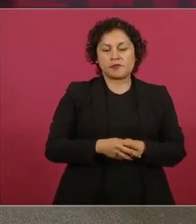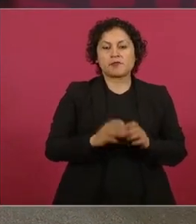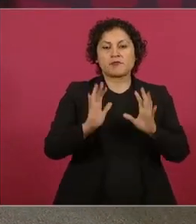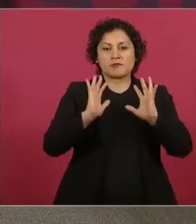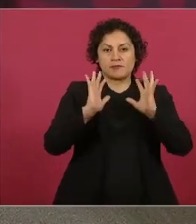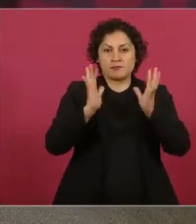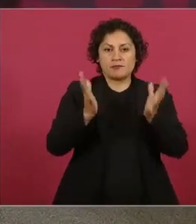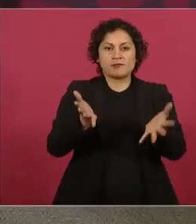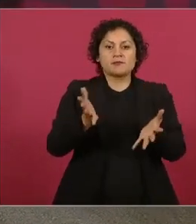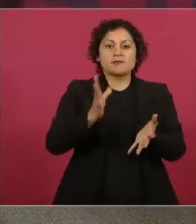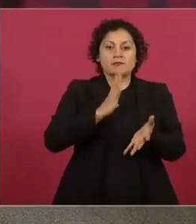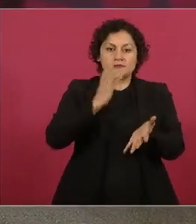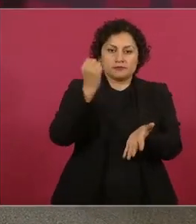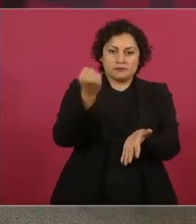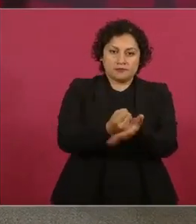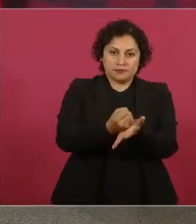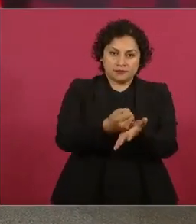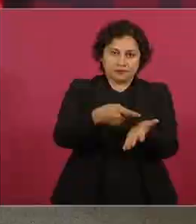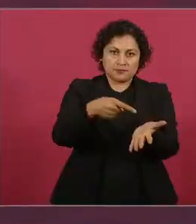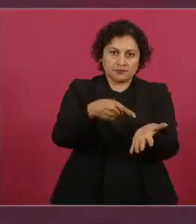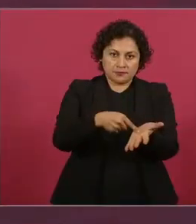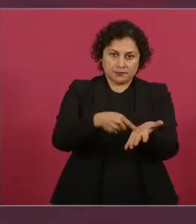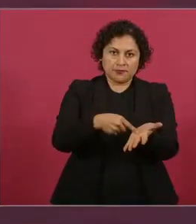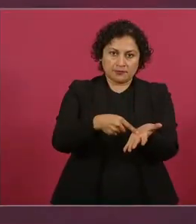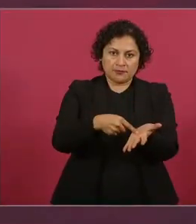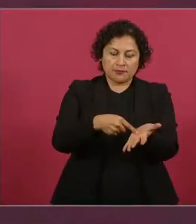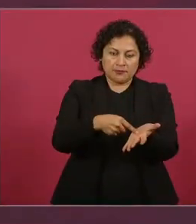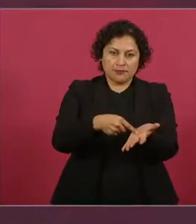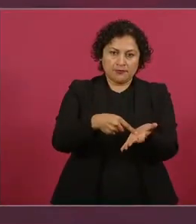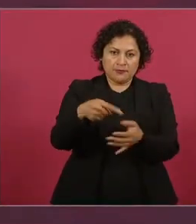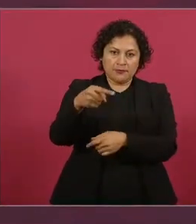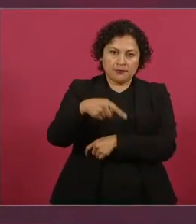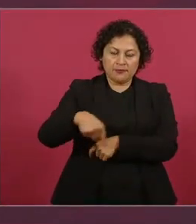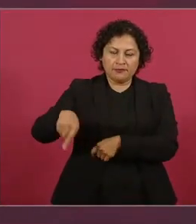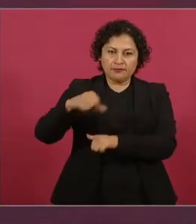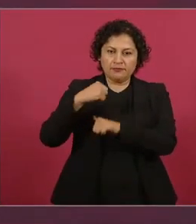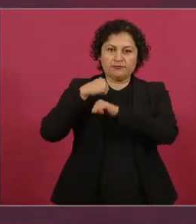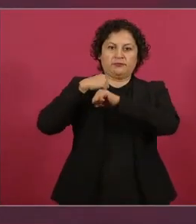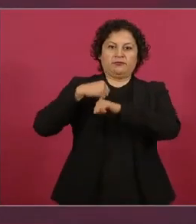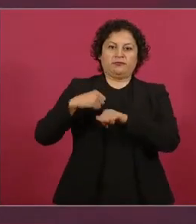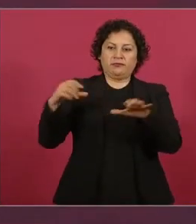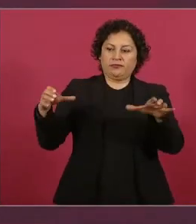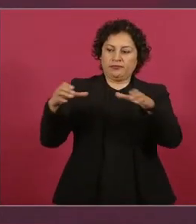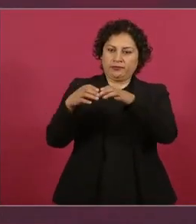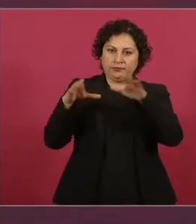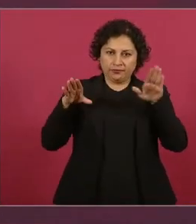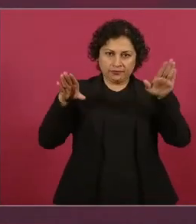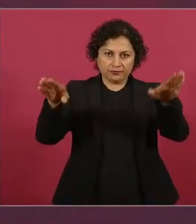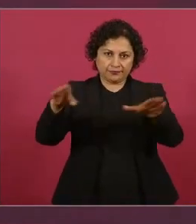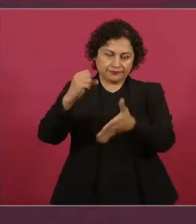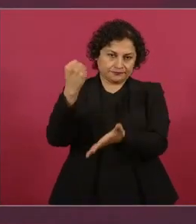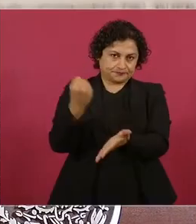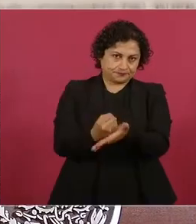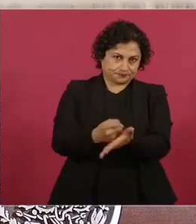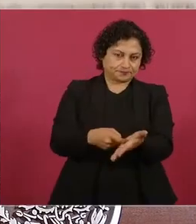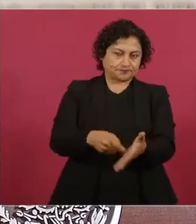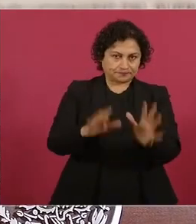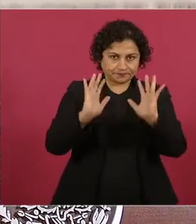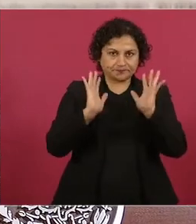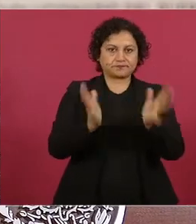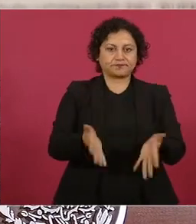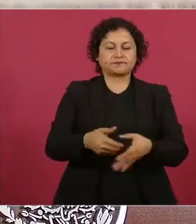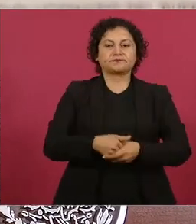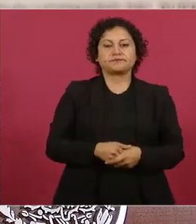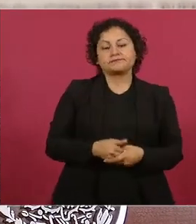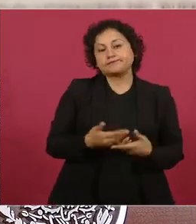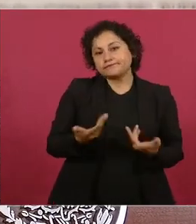autorización de las autoridades de aviación y se están